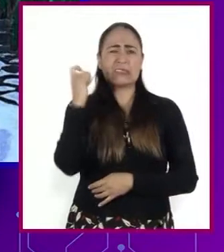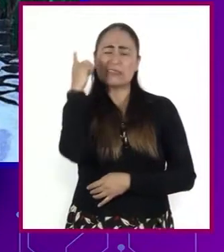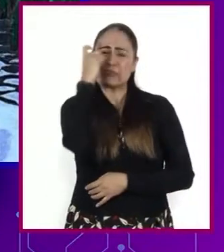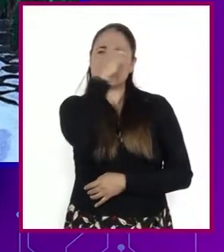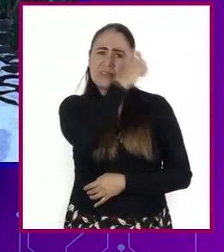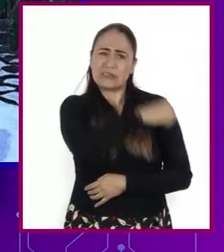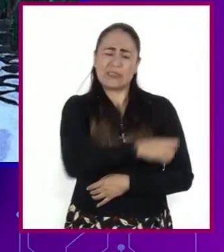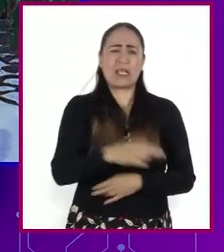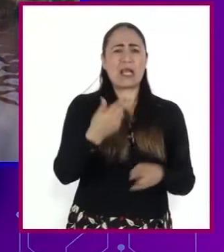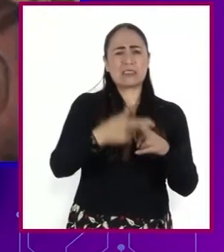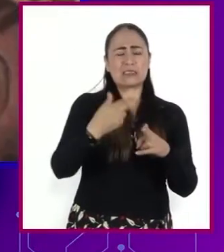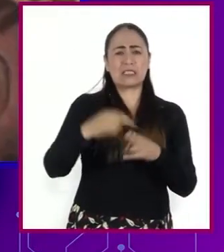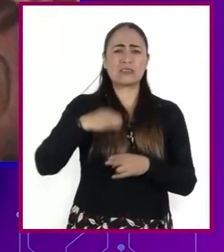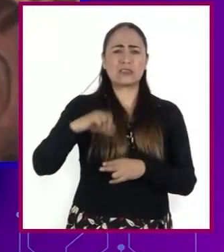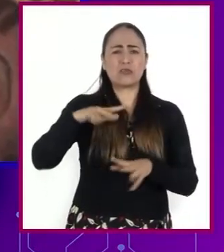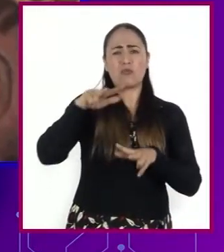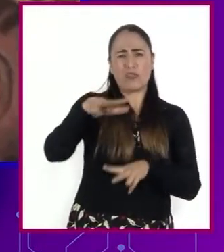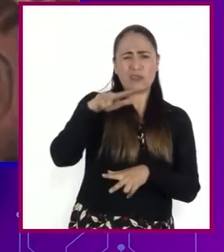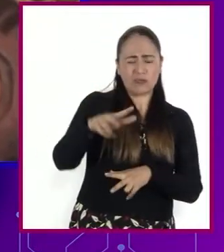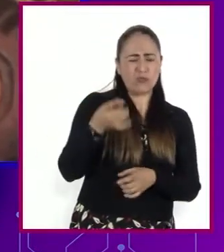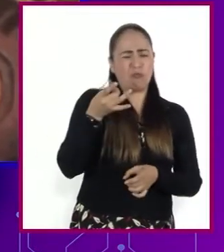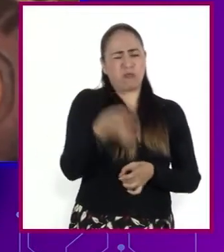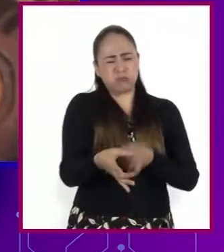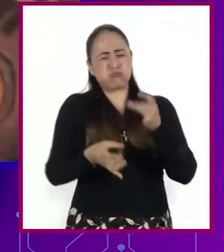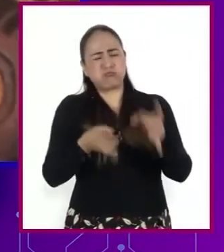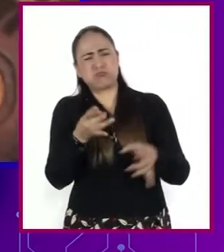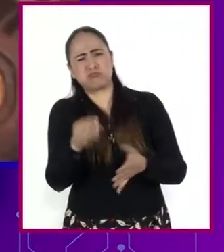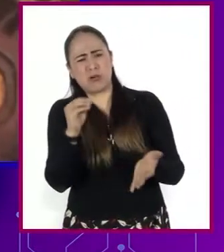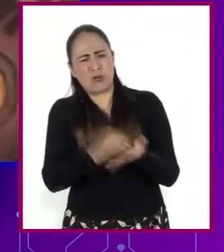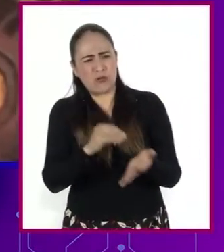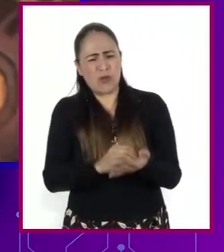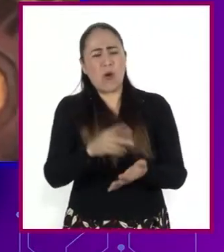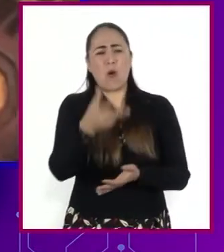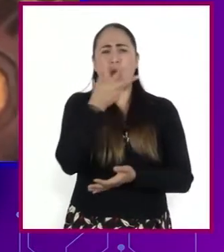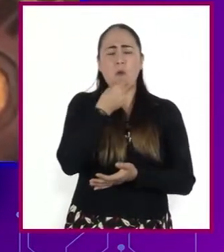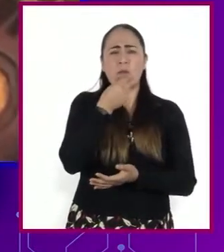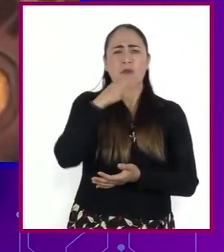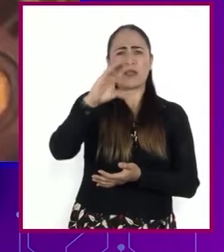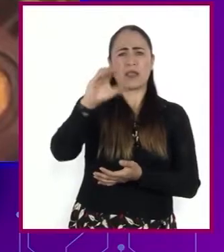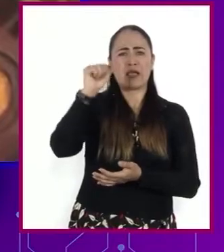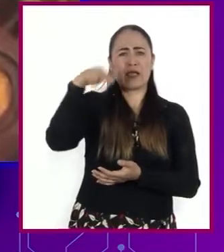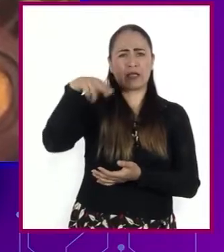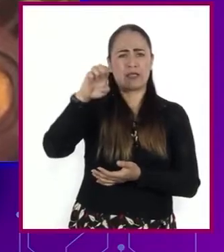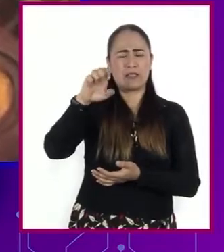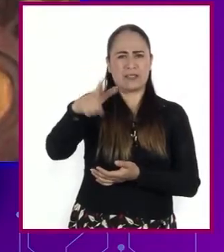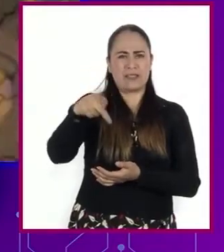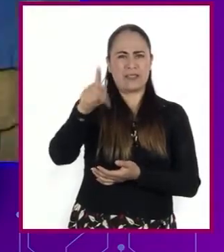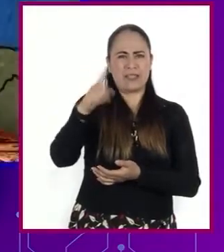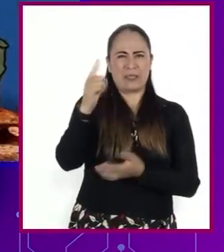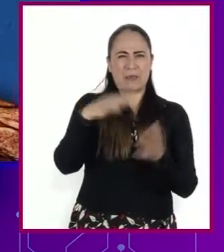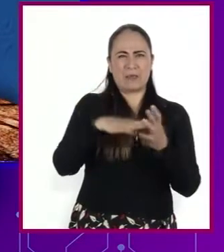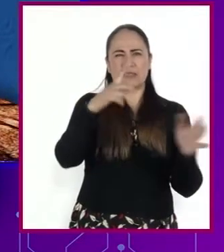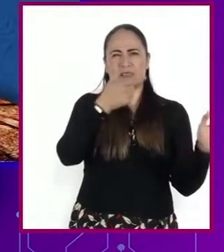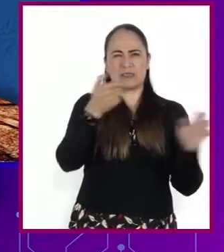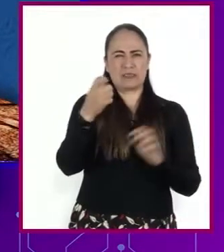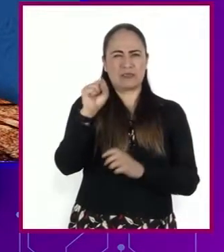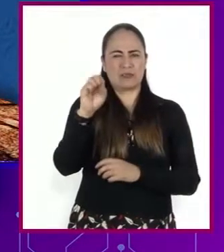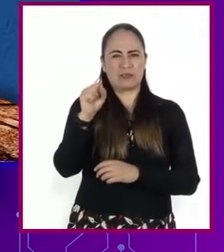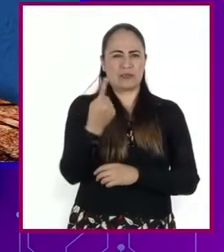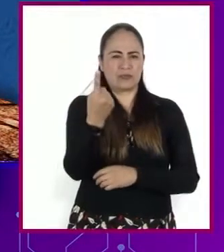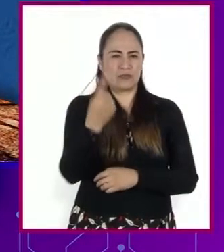1542, la familia Montejo encabezó la conquista del territorio maya. En ese periodo se fundaron las ciudades